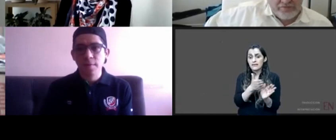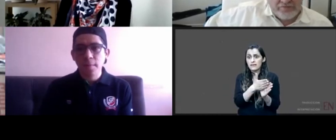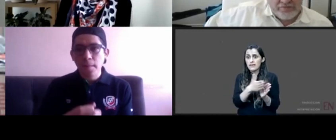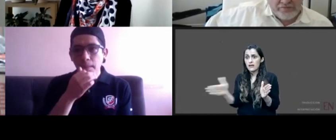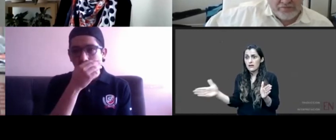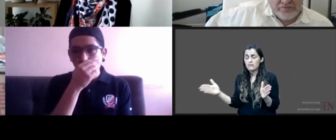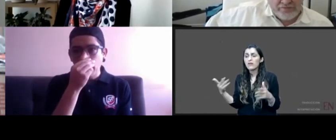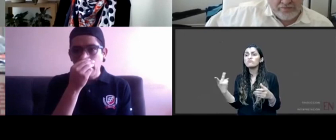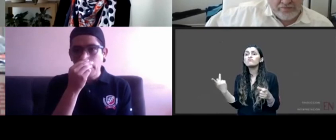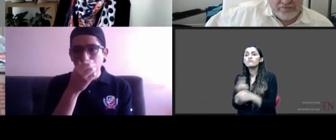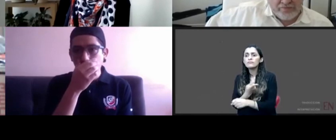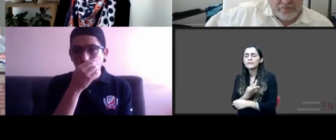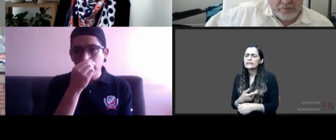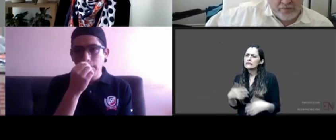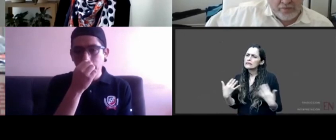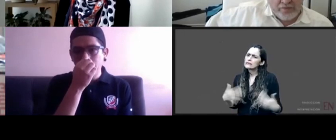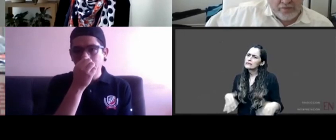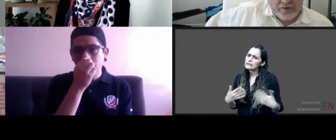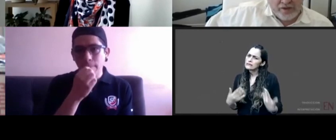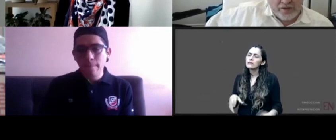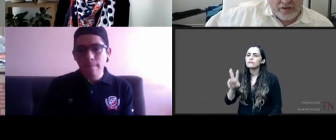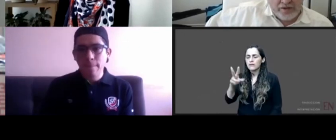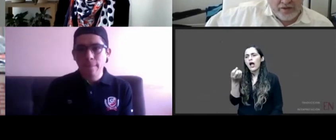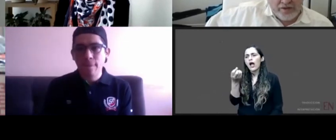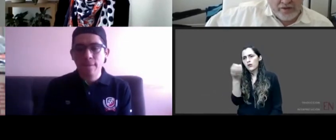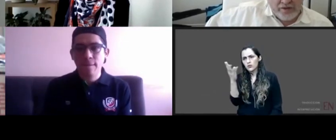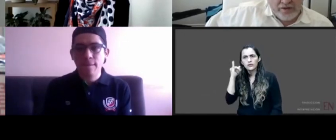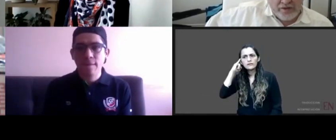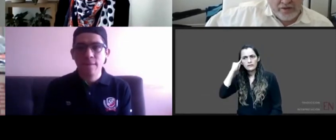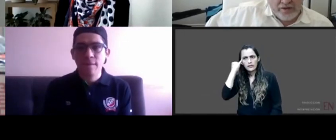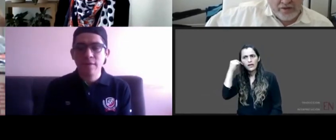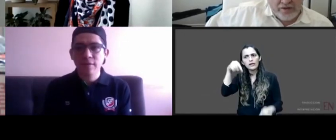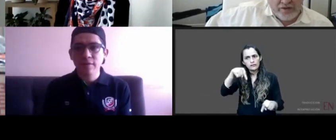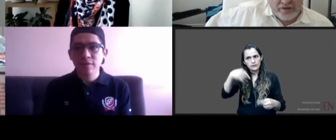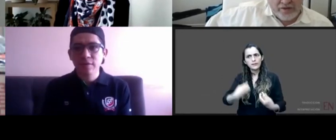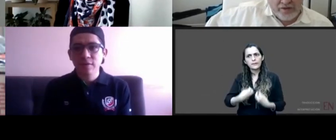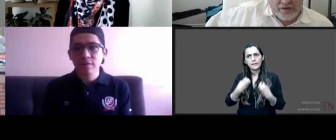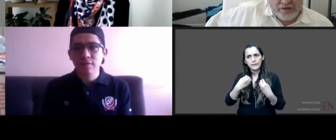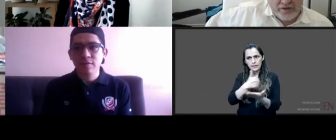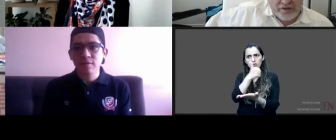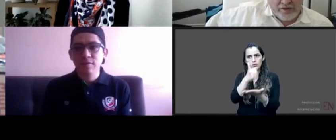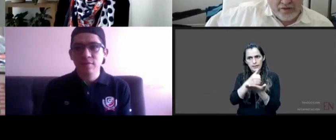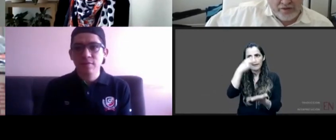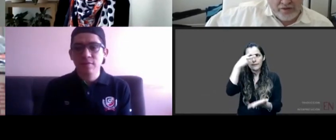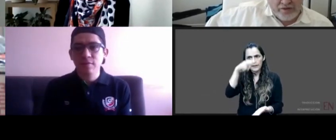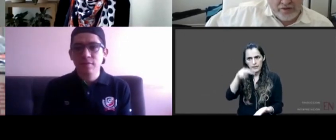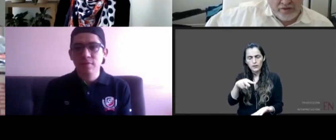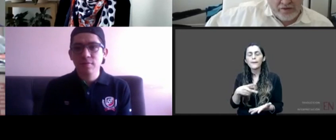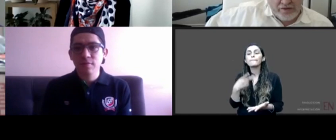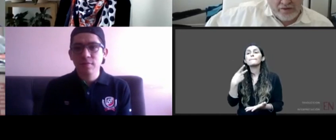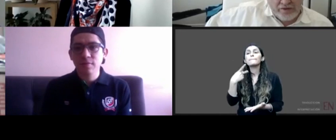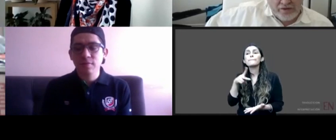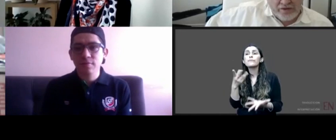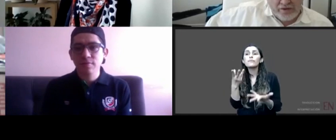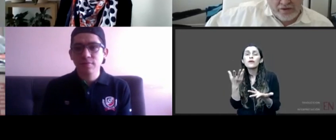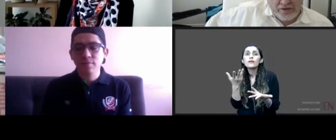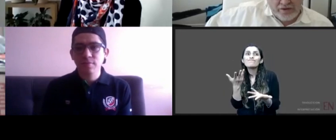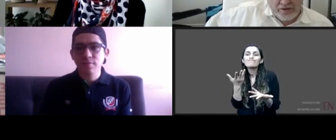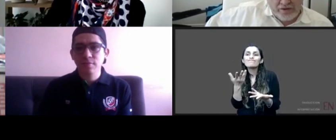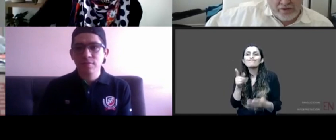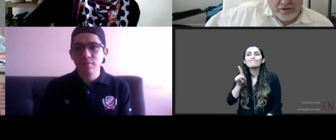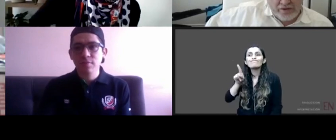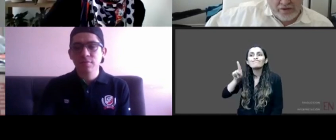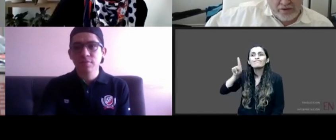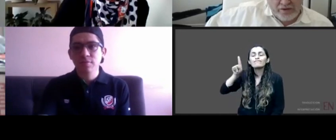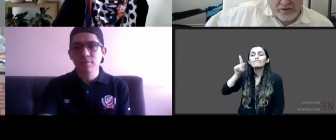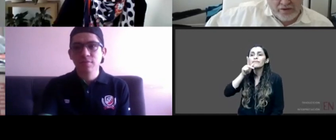bastante, aunque muchos nos encontremos en la Ciudad de México, pero muchos de nuestros padres no saben